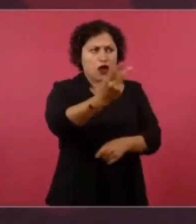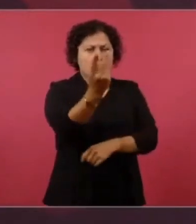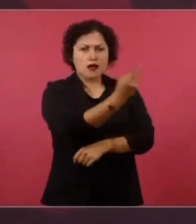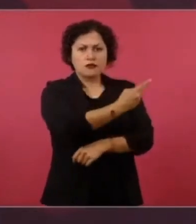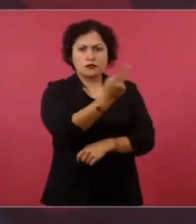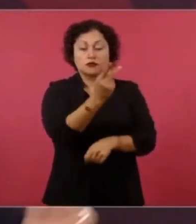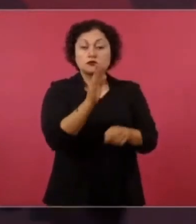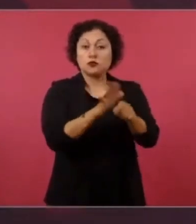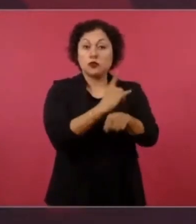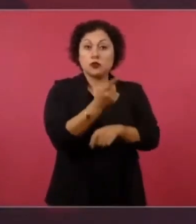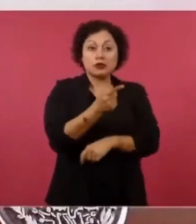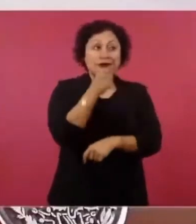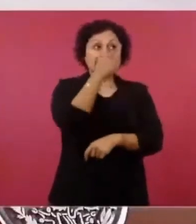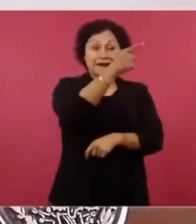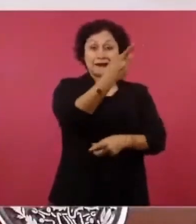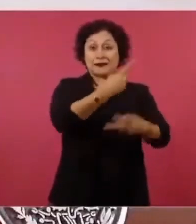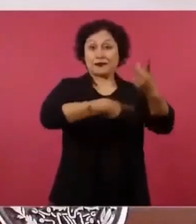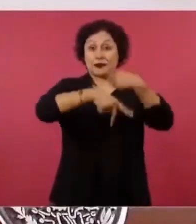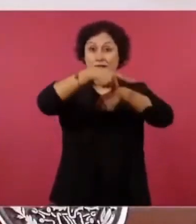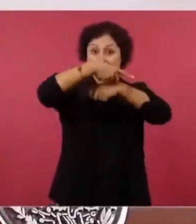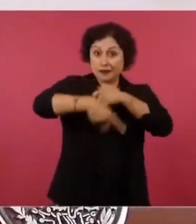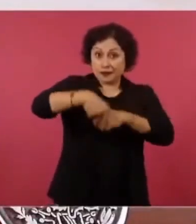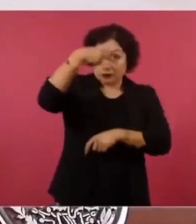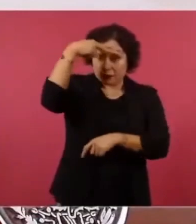El que todos los bienes del país,